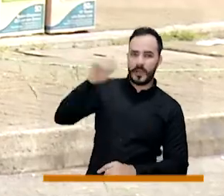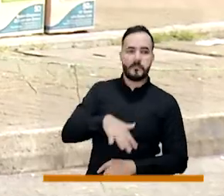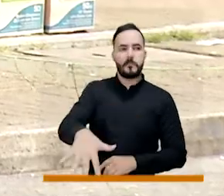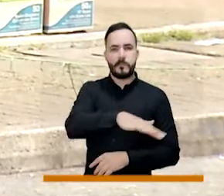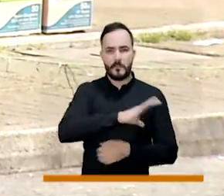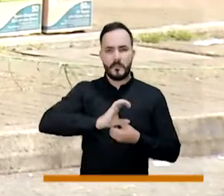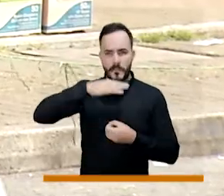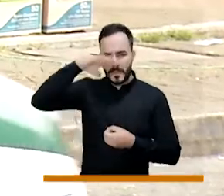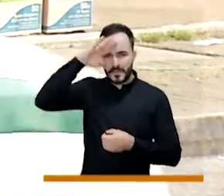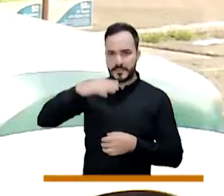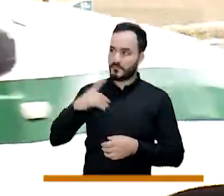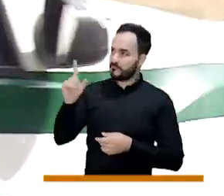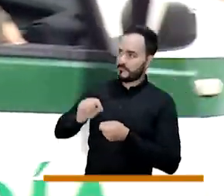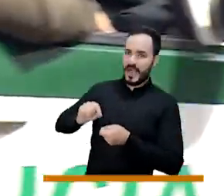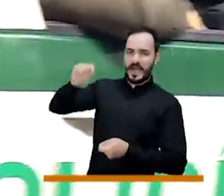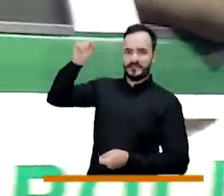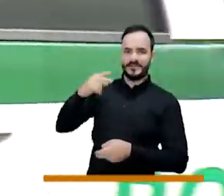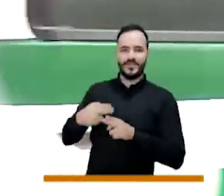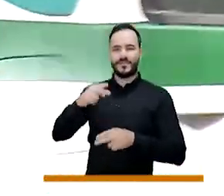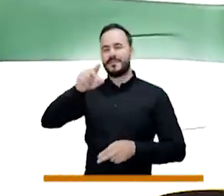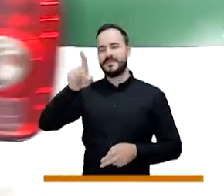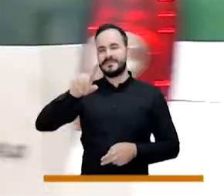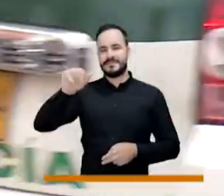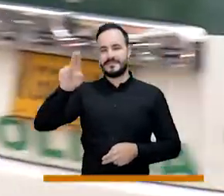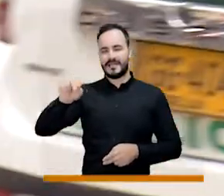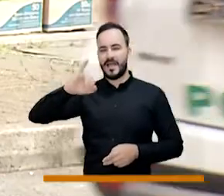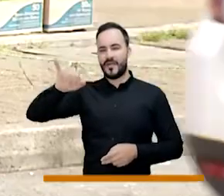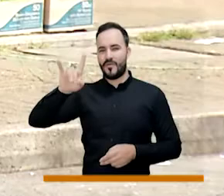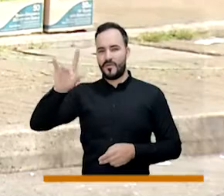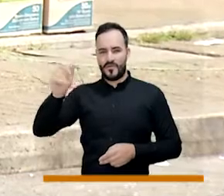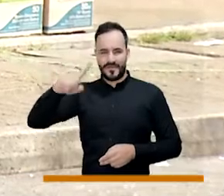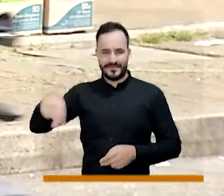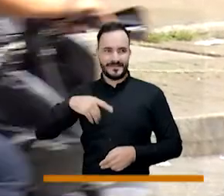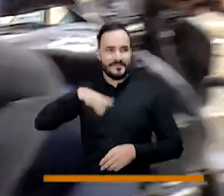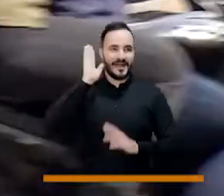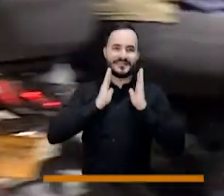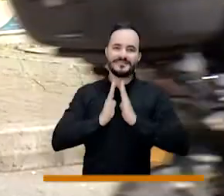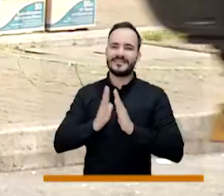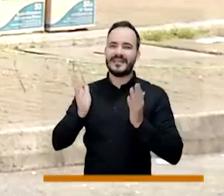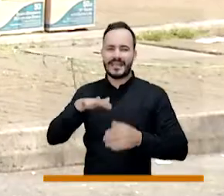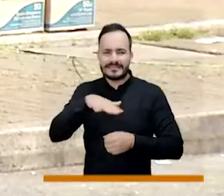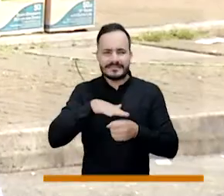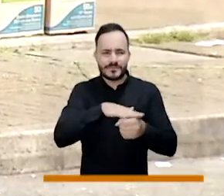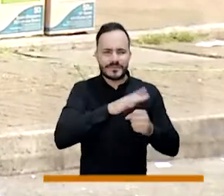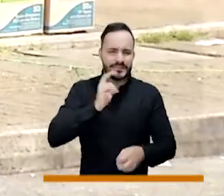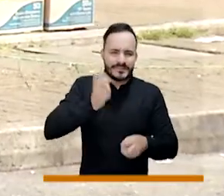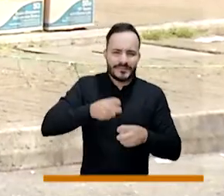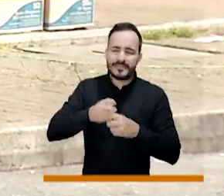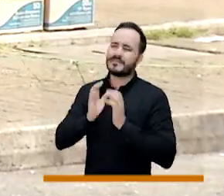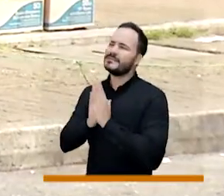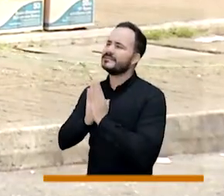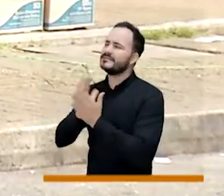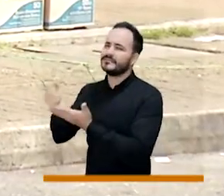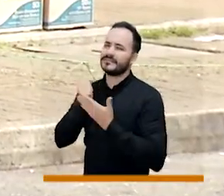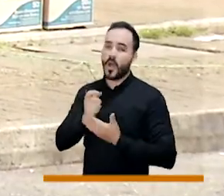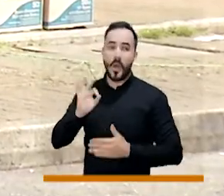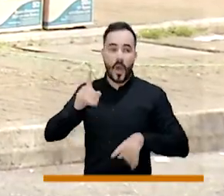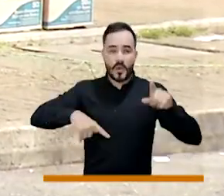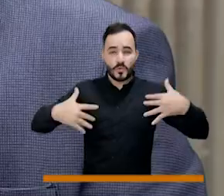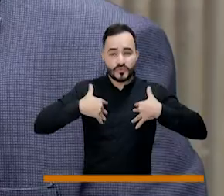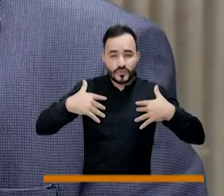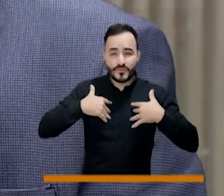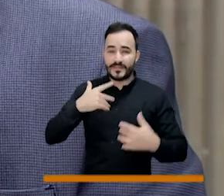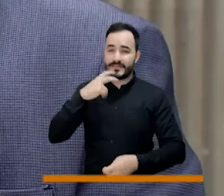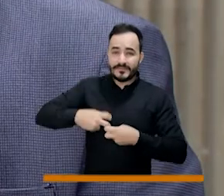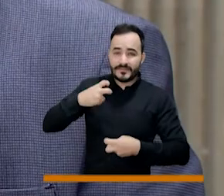de edificaciones que además es santuario. San Judas, el patrono de los casos difíciles, protector de los que sufren los